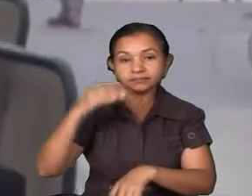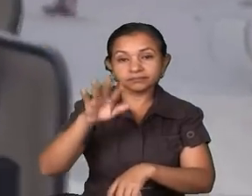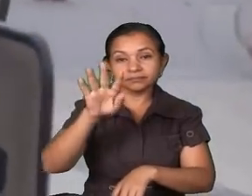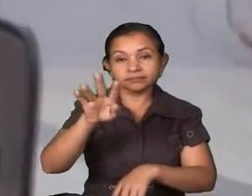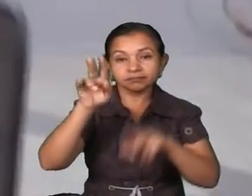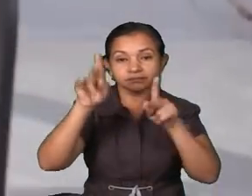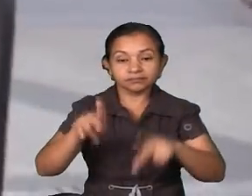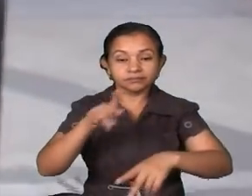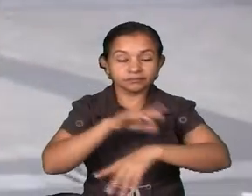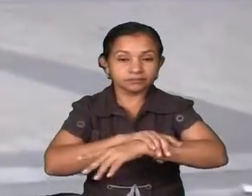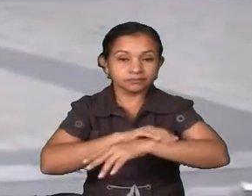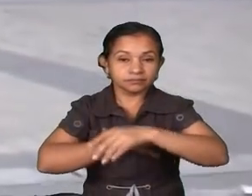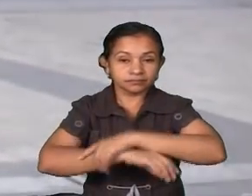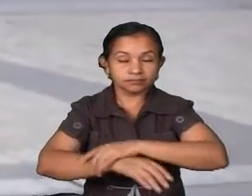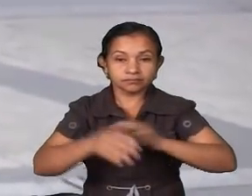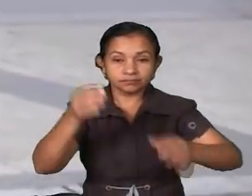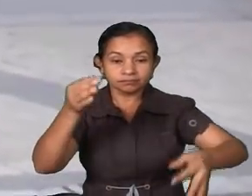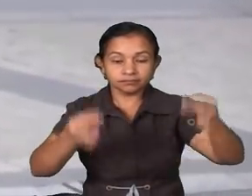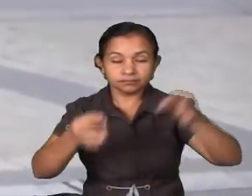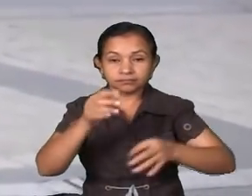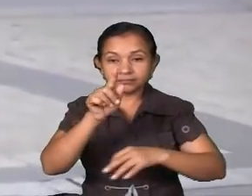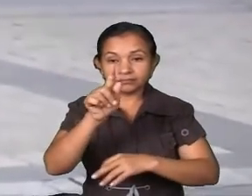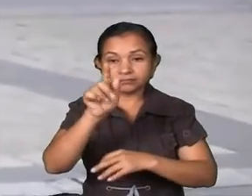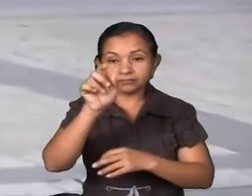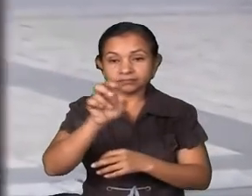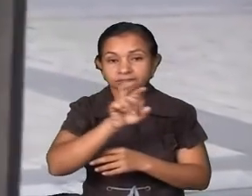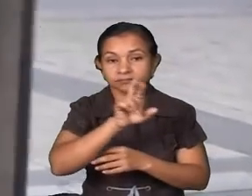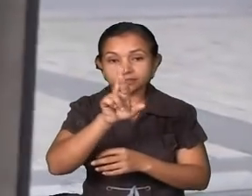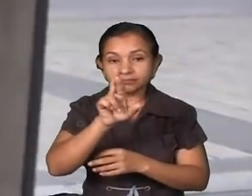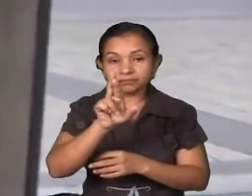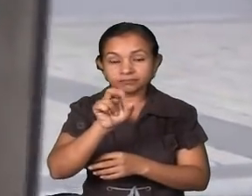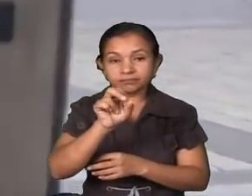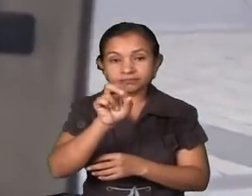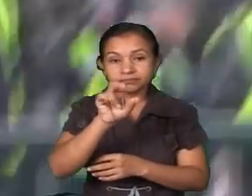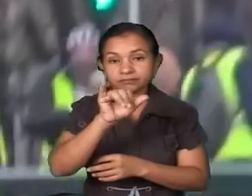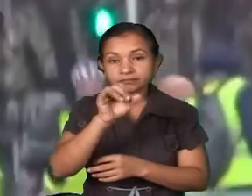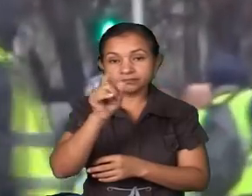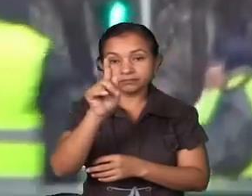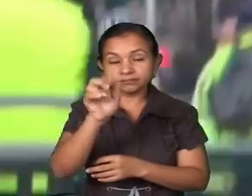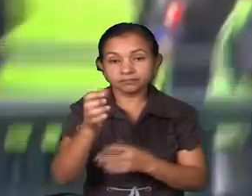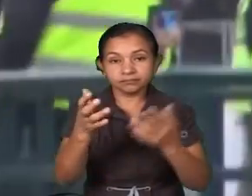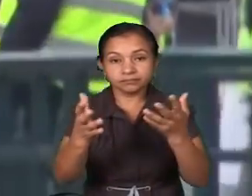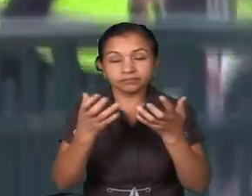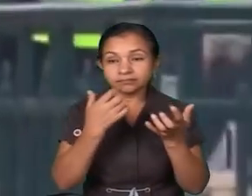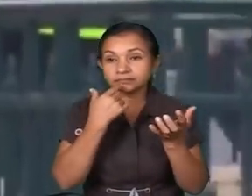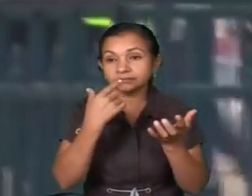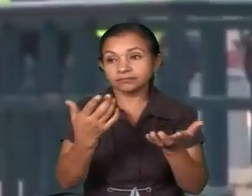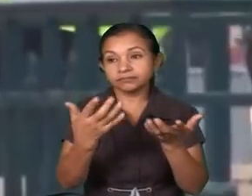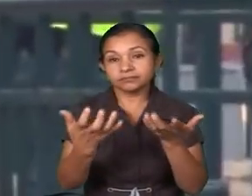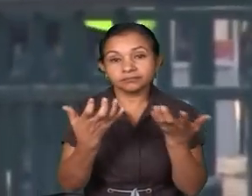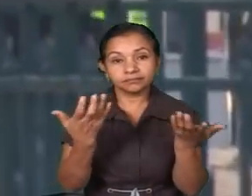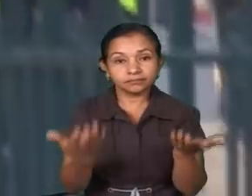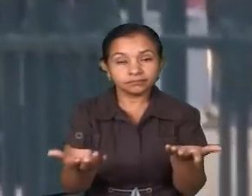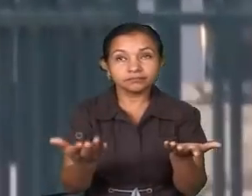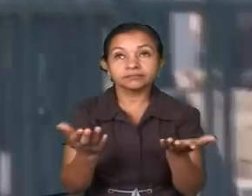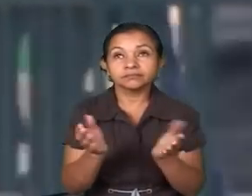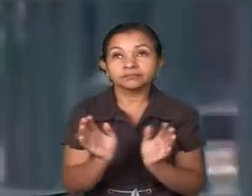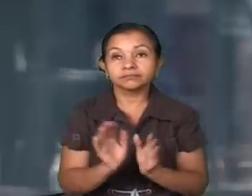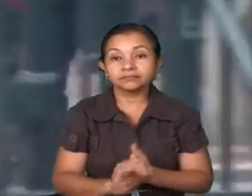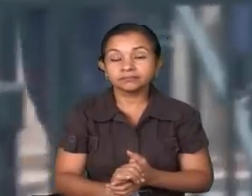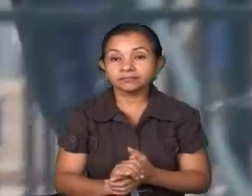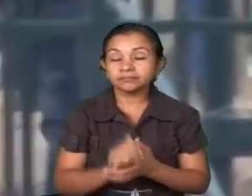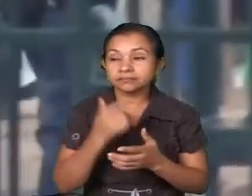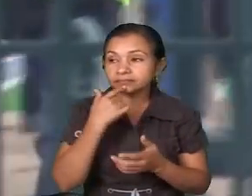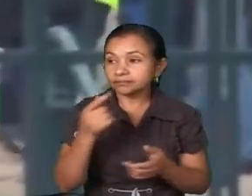personas detenidas, enjuiciadas por acciones de terrorismo. Y la demanda que tienen, ¿qué es lo que plantean? Bueno, principio, que